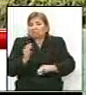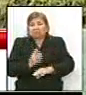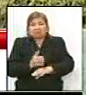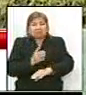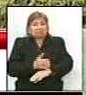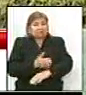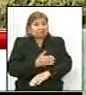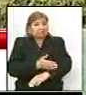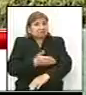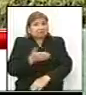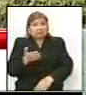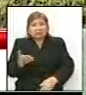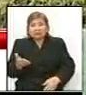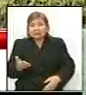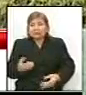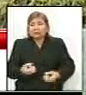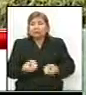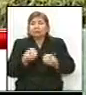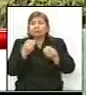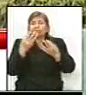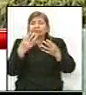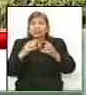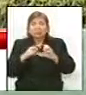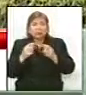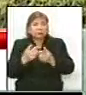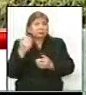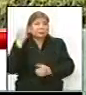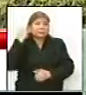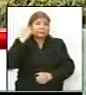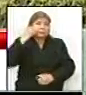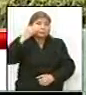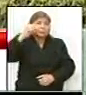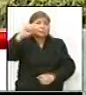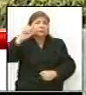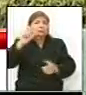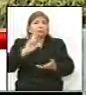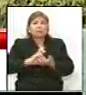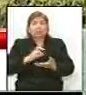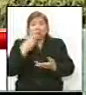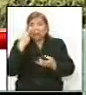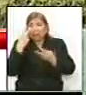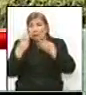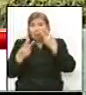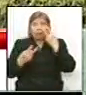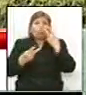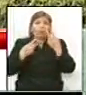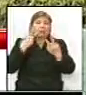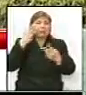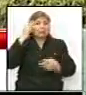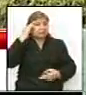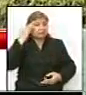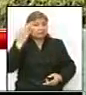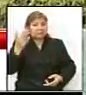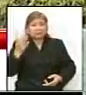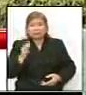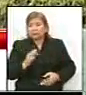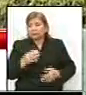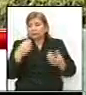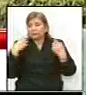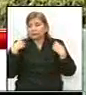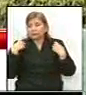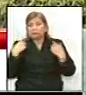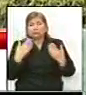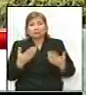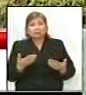congresista, ¿cuántas veces hemos viajado a Lima? Pero tan solamente a visitarle, a saludar lo que es a esta oficina de